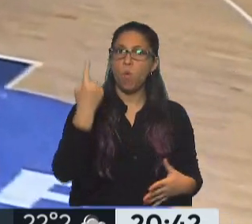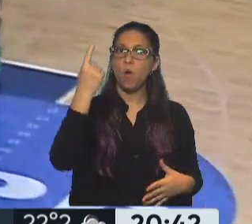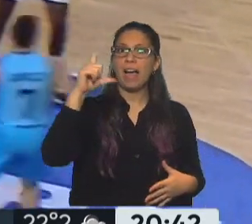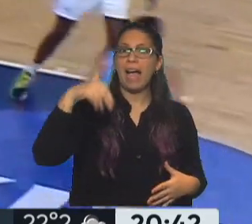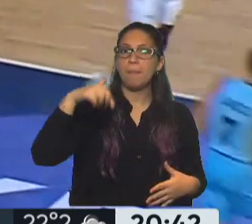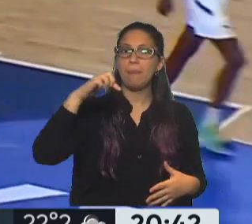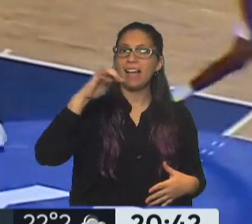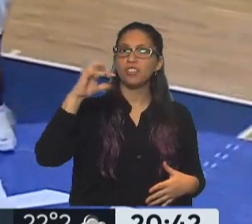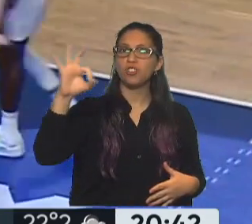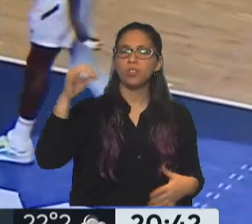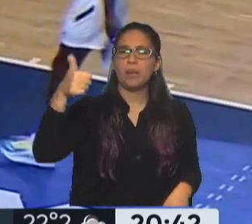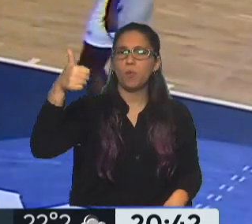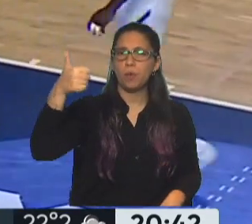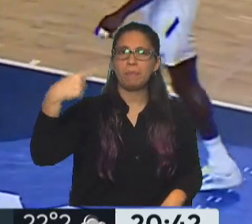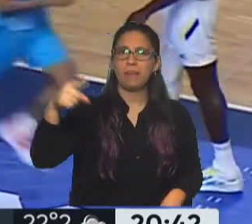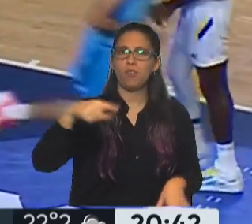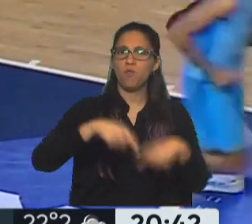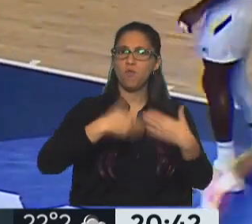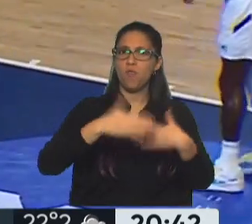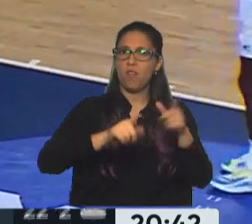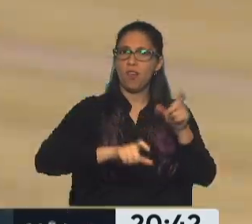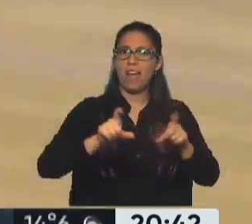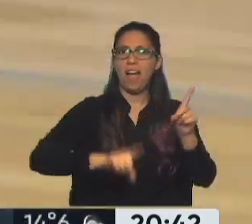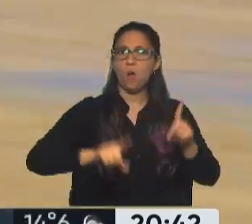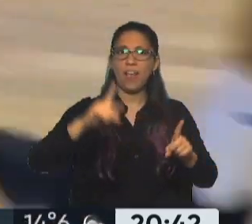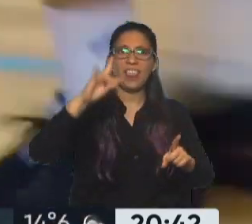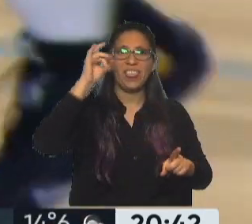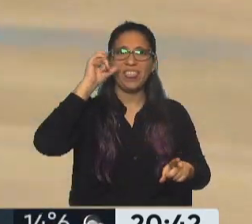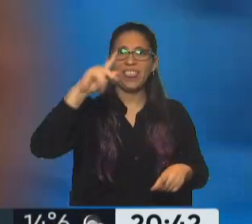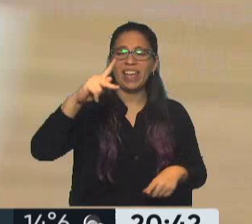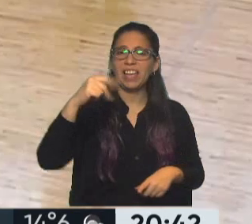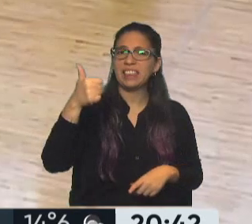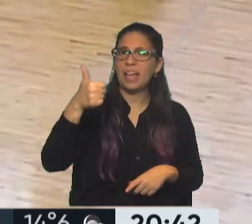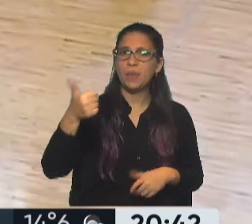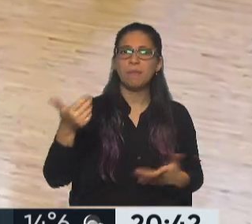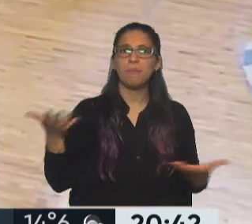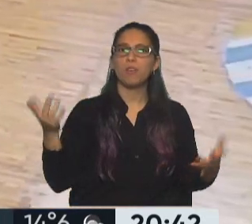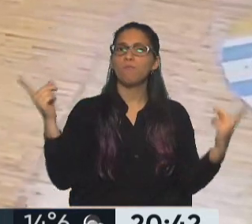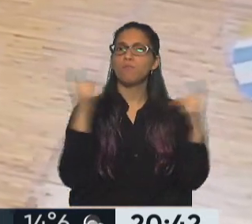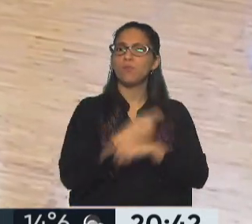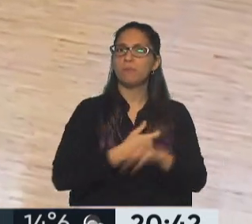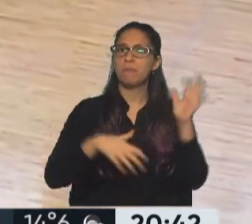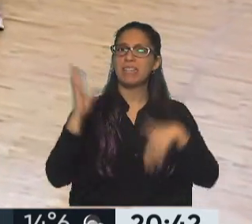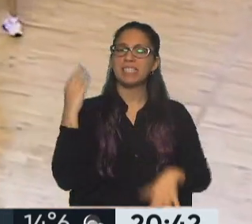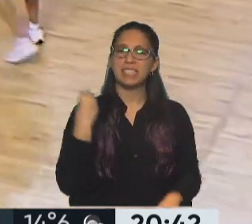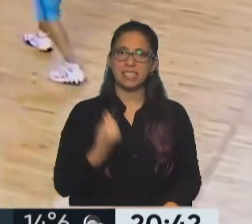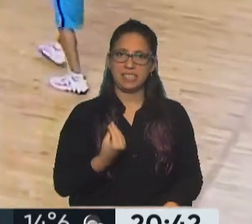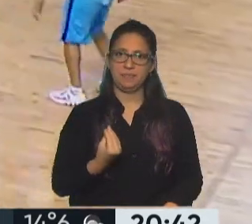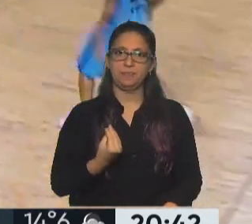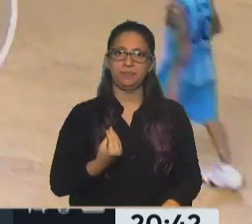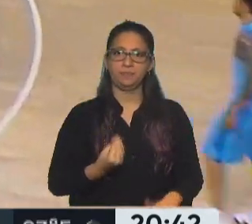bien. Campazzo está bien. Y algunos jugadores también. Deck está bien. El problema, ¿sabés cuál es? Es que